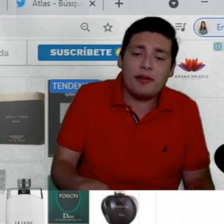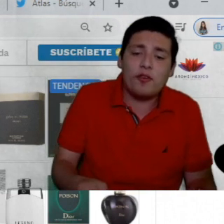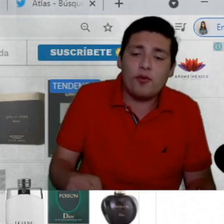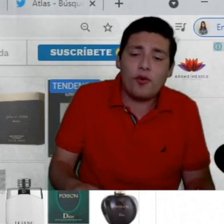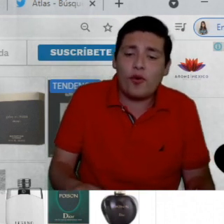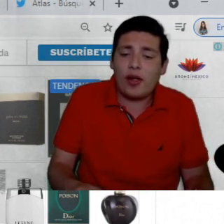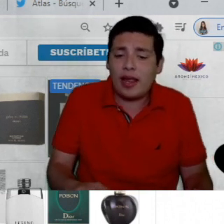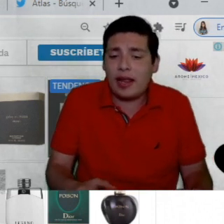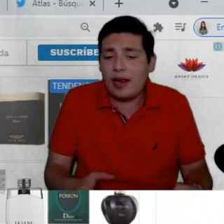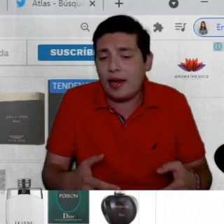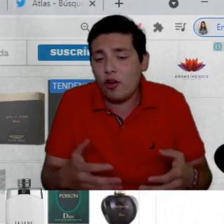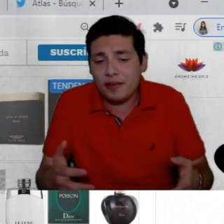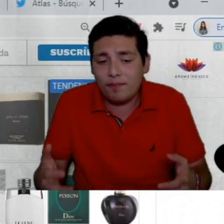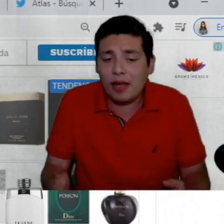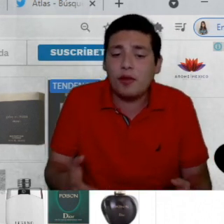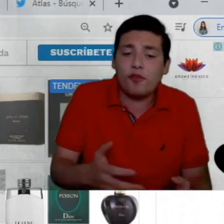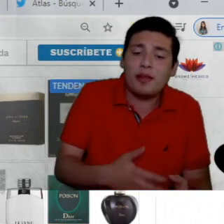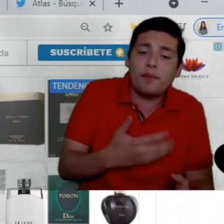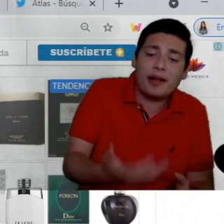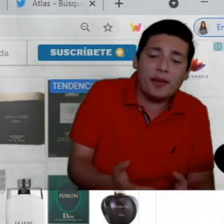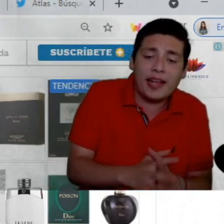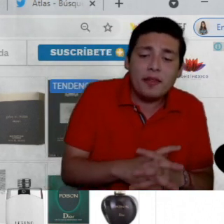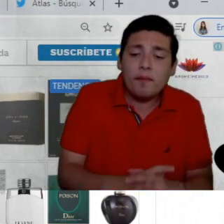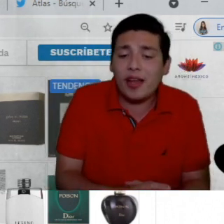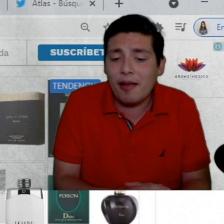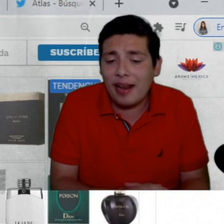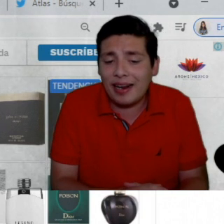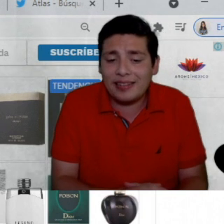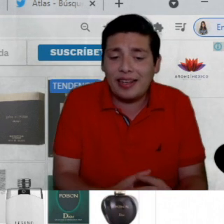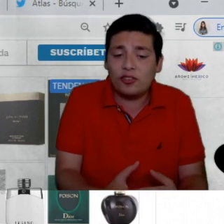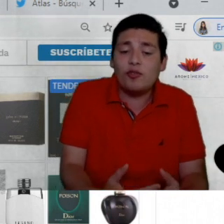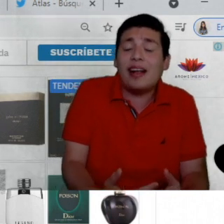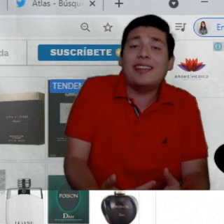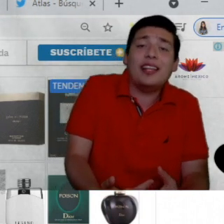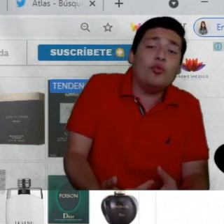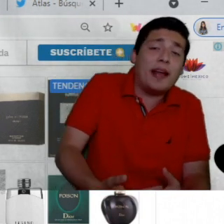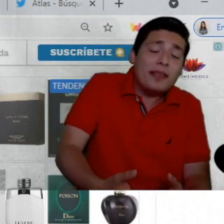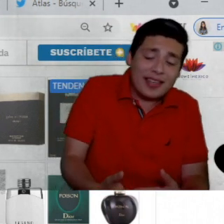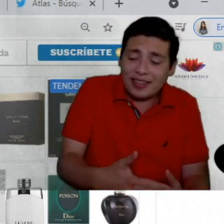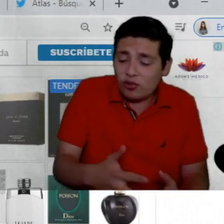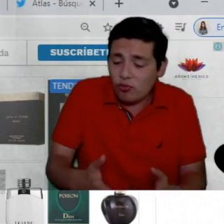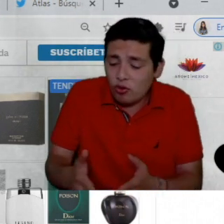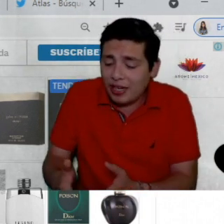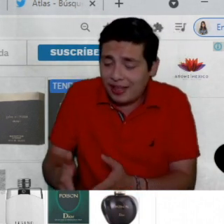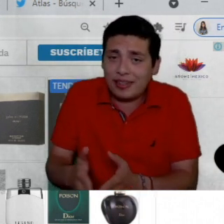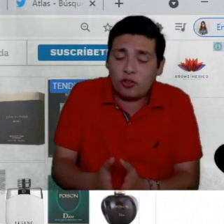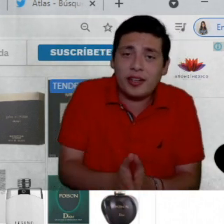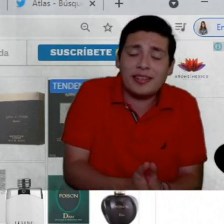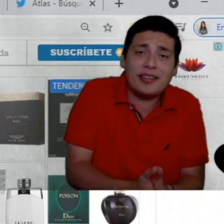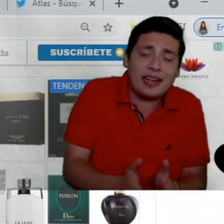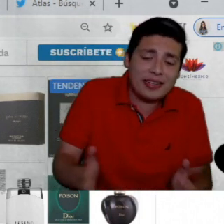falta grave como el no presentar un informe de precampaña pueda llevar a la cancelación de una candidatura. Y es que son muchas